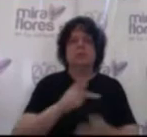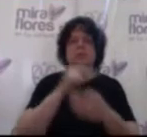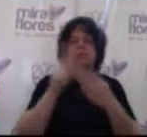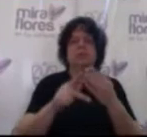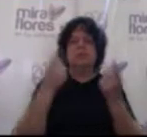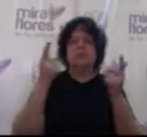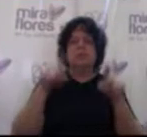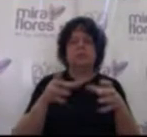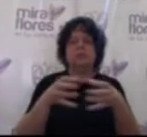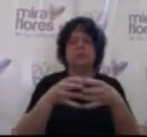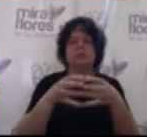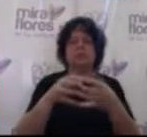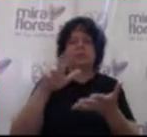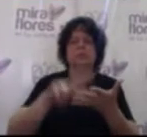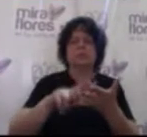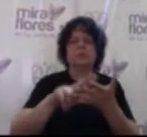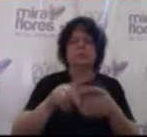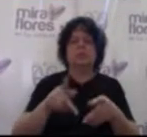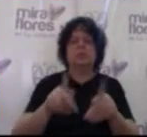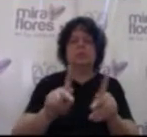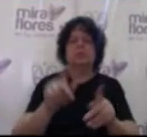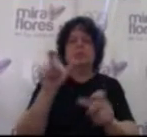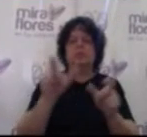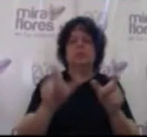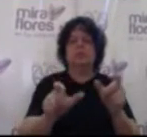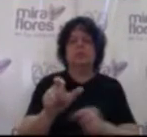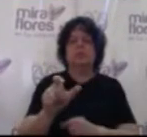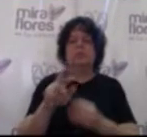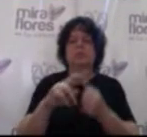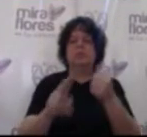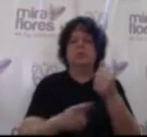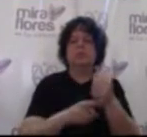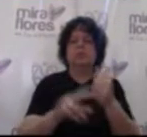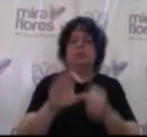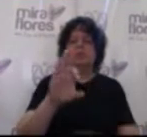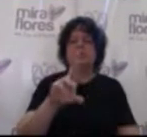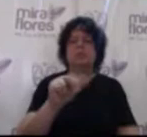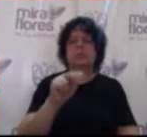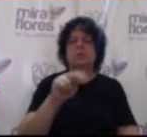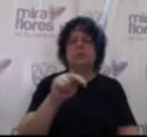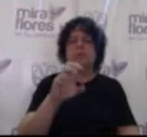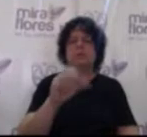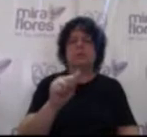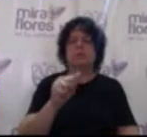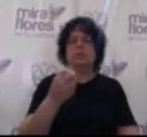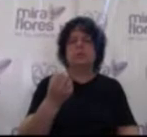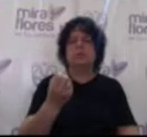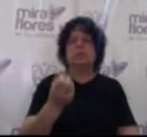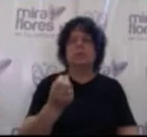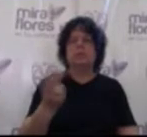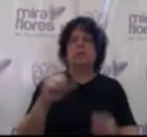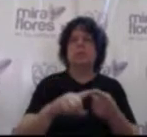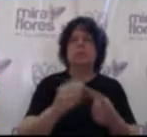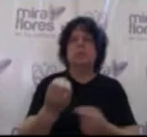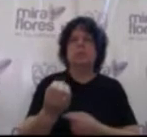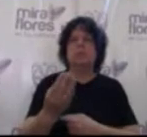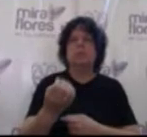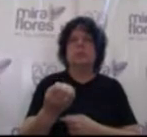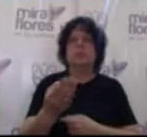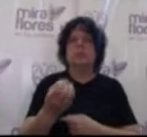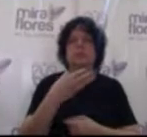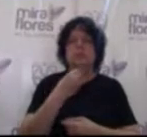Proyecto de acuerdo de consejo que aprueba la licencia solicitada por la regidora Franca Rey Camino del 12 al 14 de diciembre del año en curso por